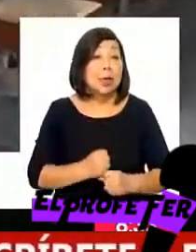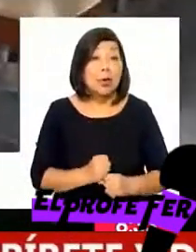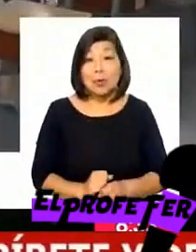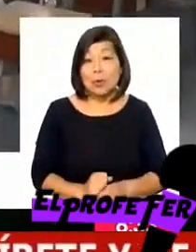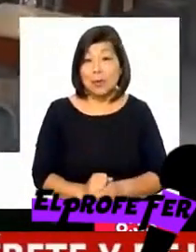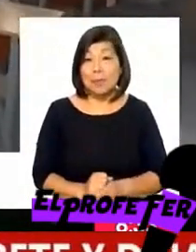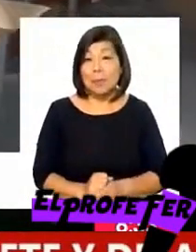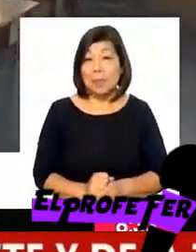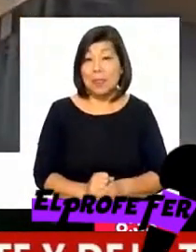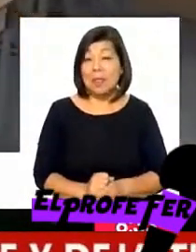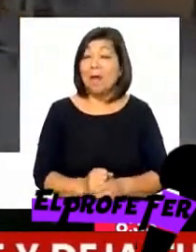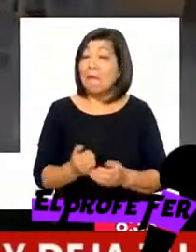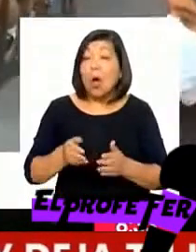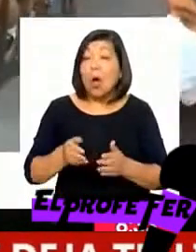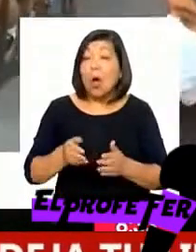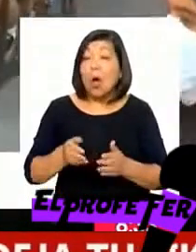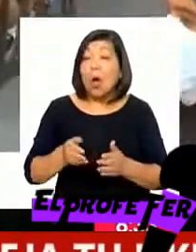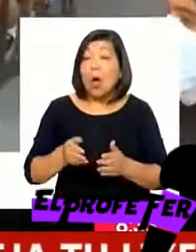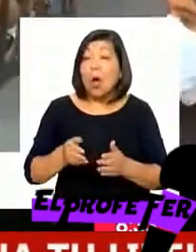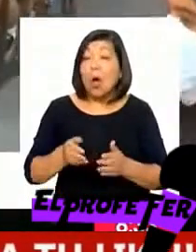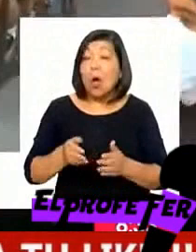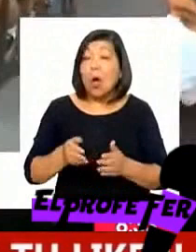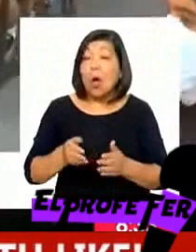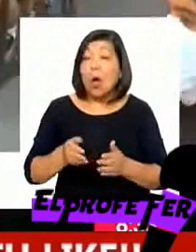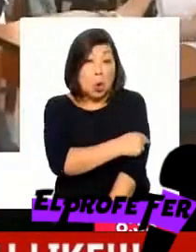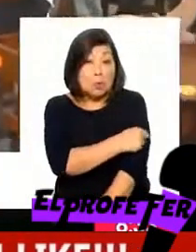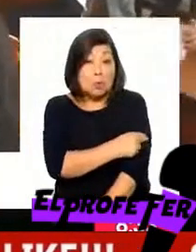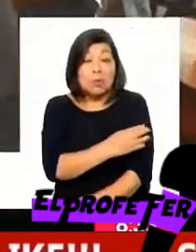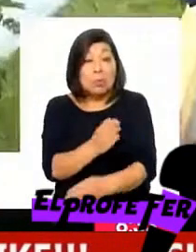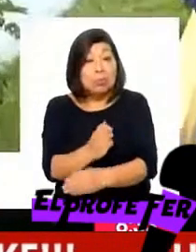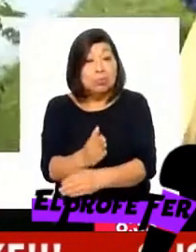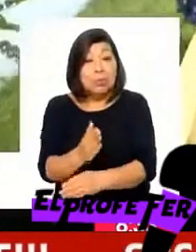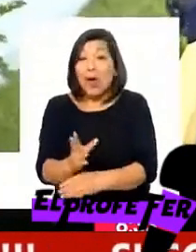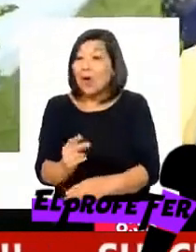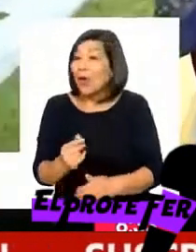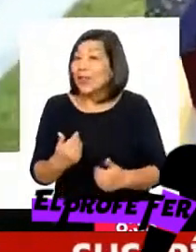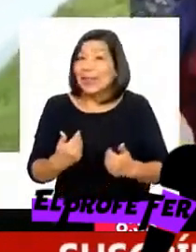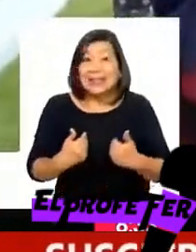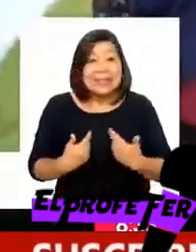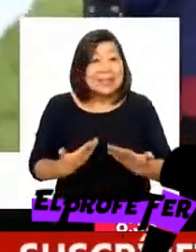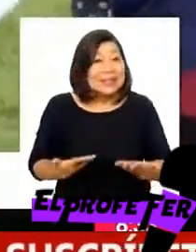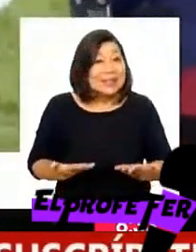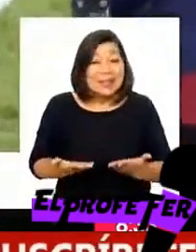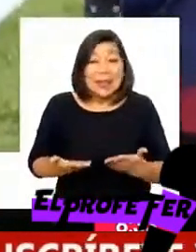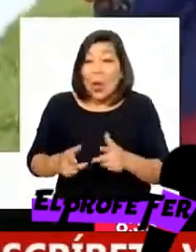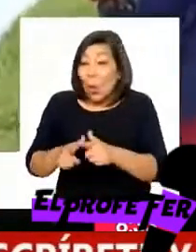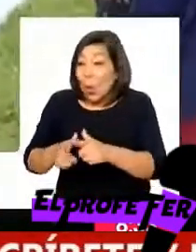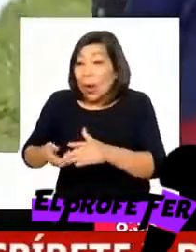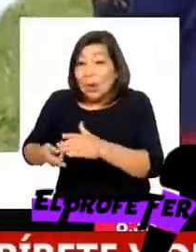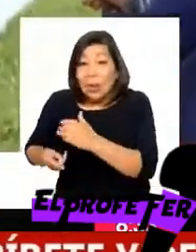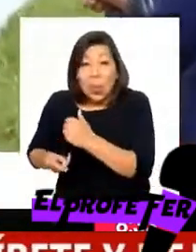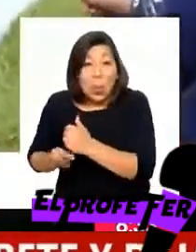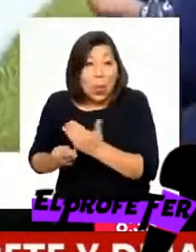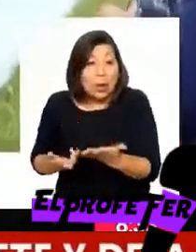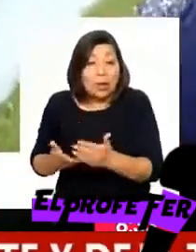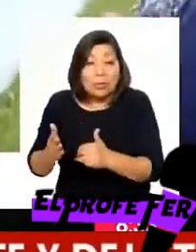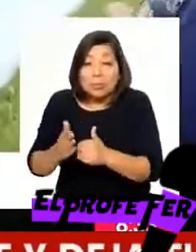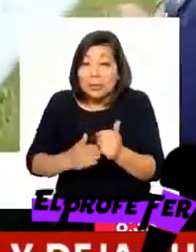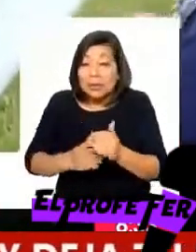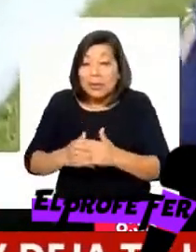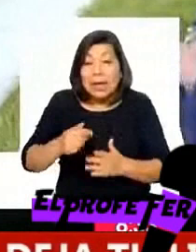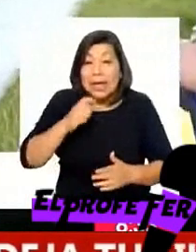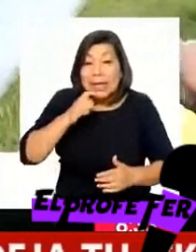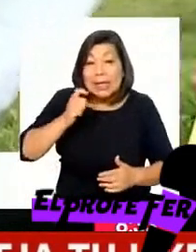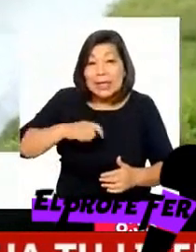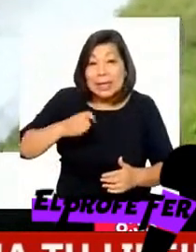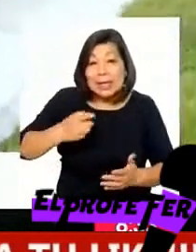implementado facilidades hospitalarias muy rápidamente. Nosotros no tenemos en almacén la infraestructura